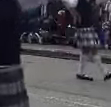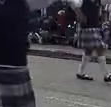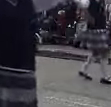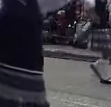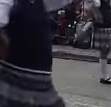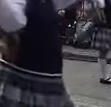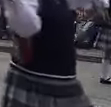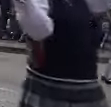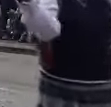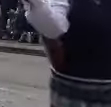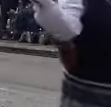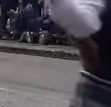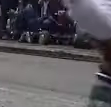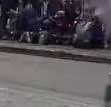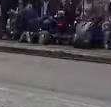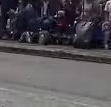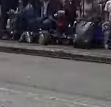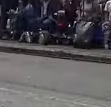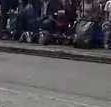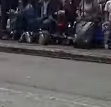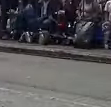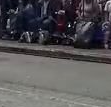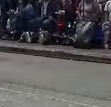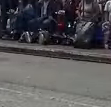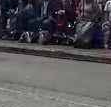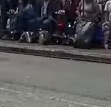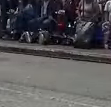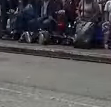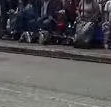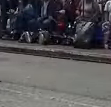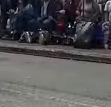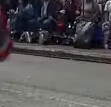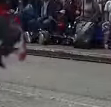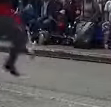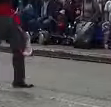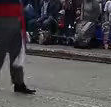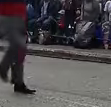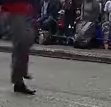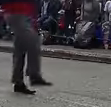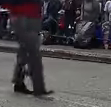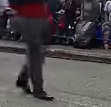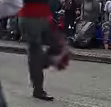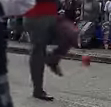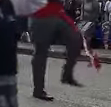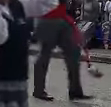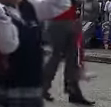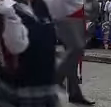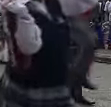bienvenida entonces al muy querido Colegio Jesús de Candelaria.